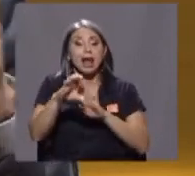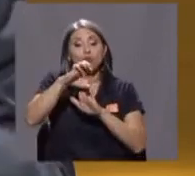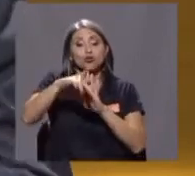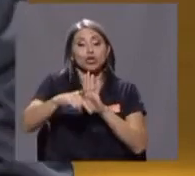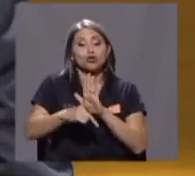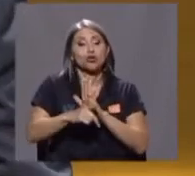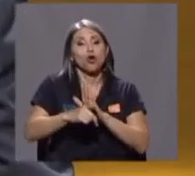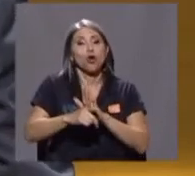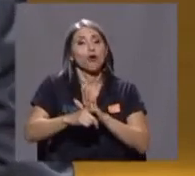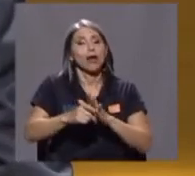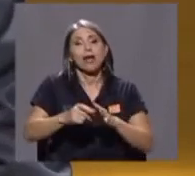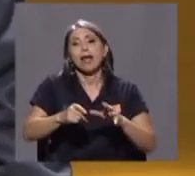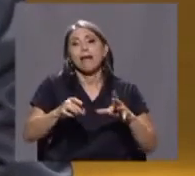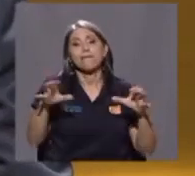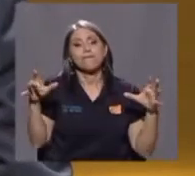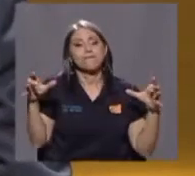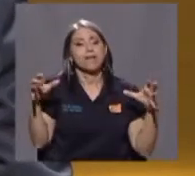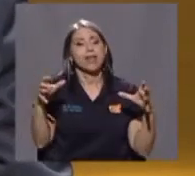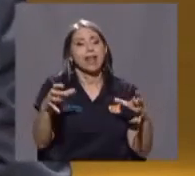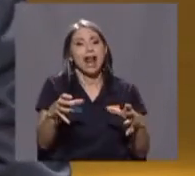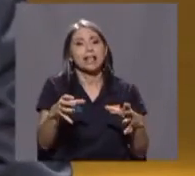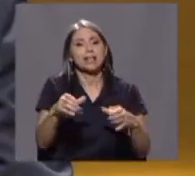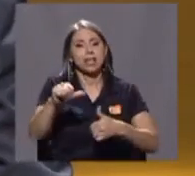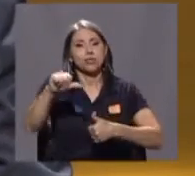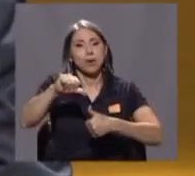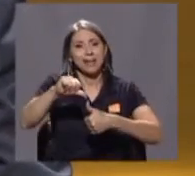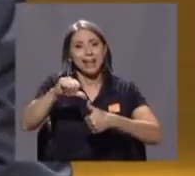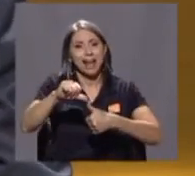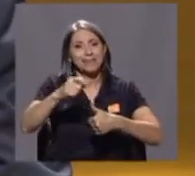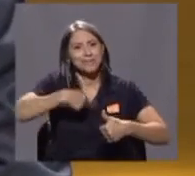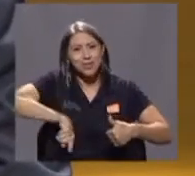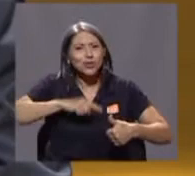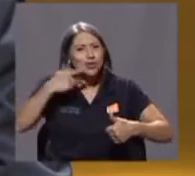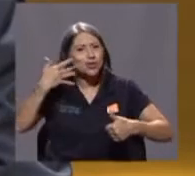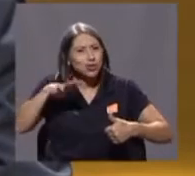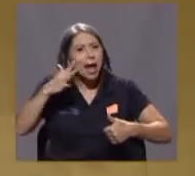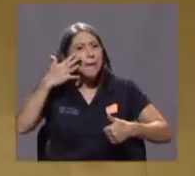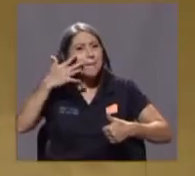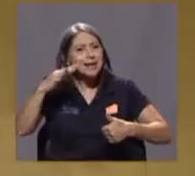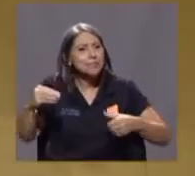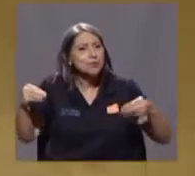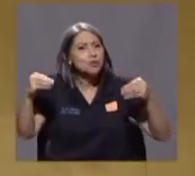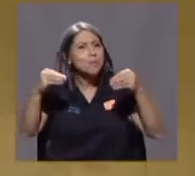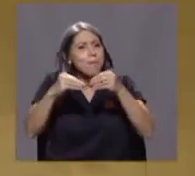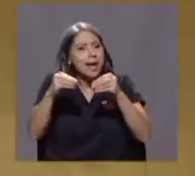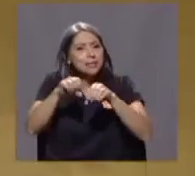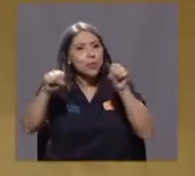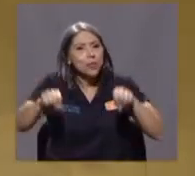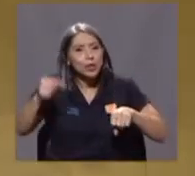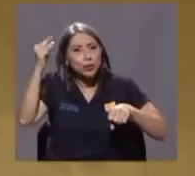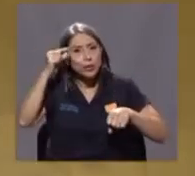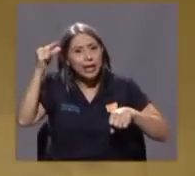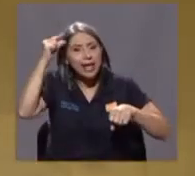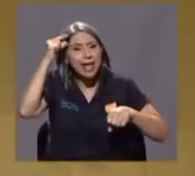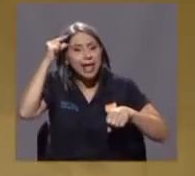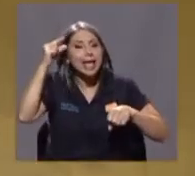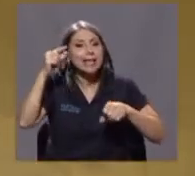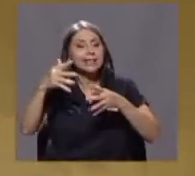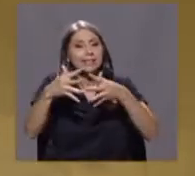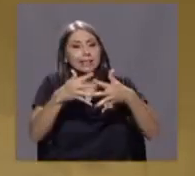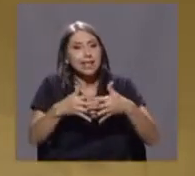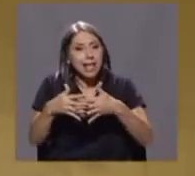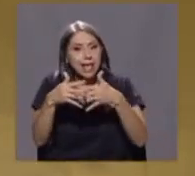ya sí nos organizamos a semejanza del sistema de gobierno norteamericano, y ya luego viene,